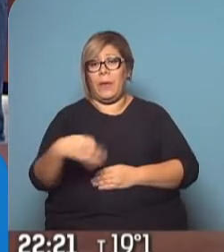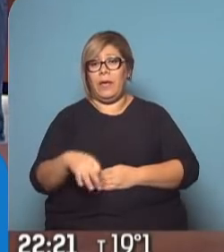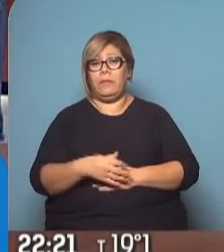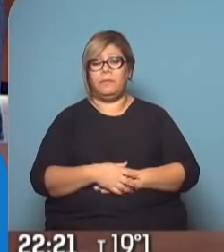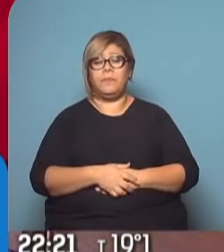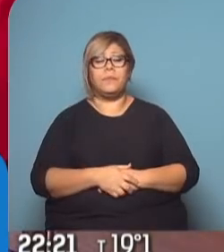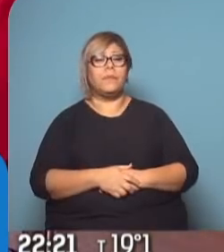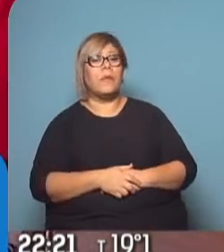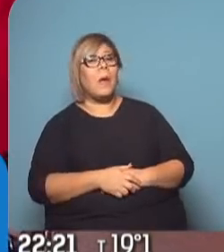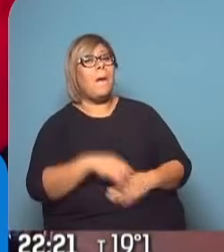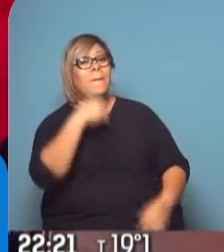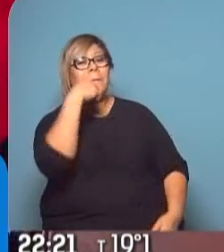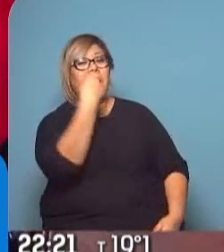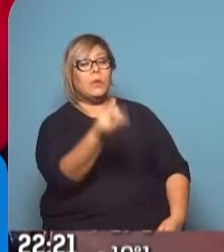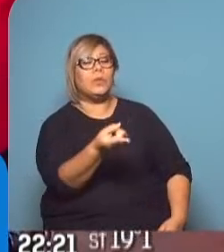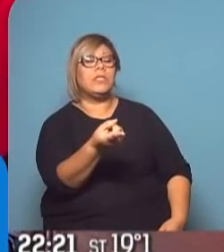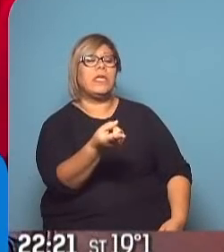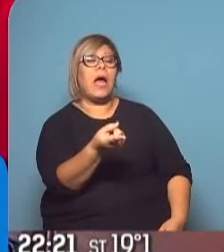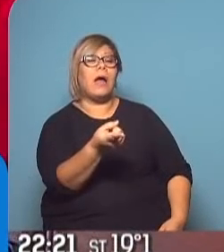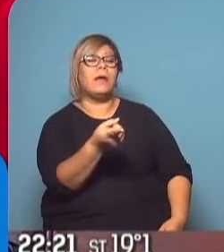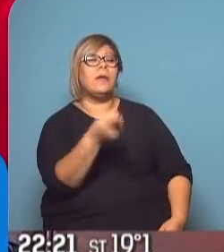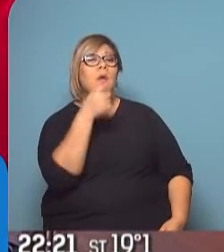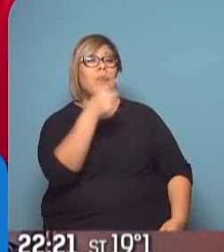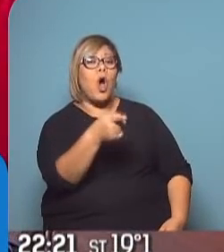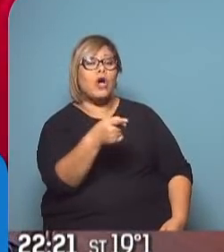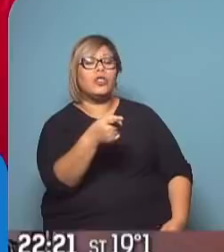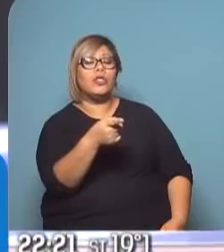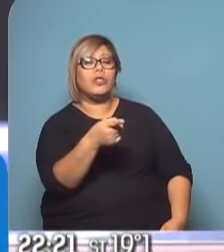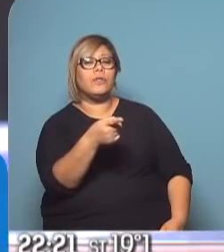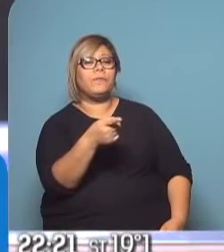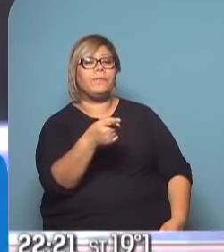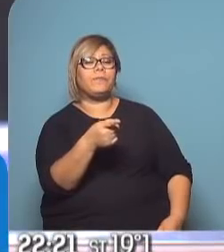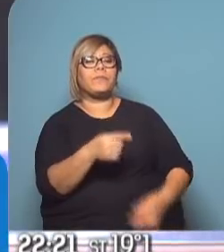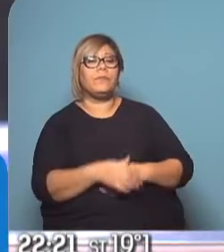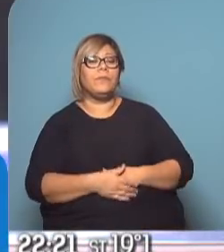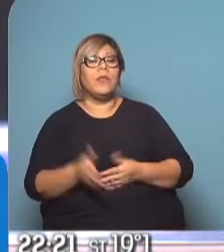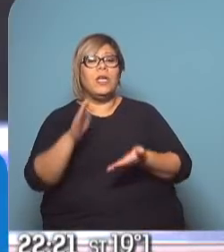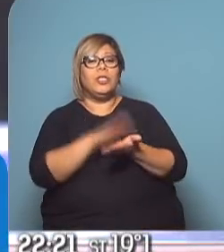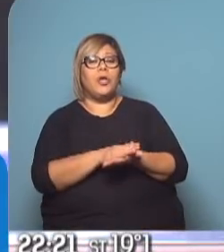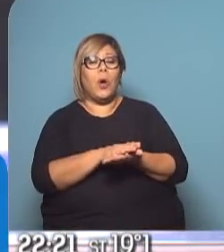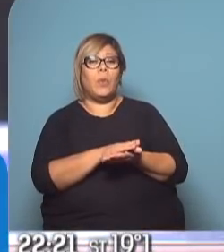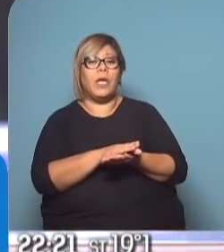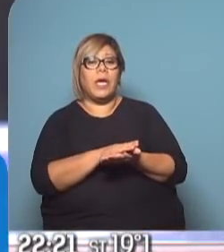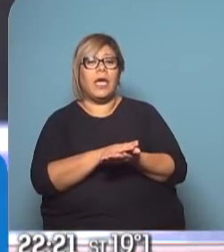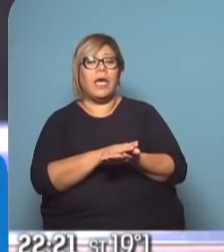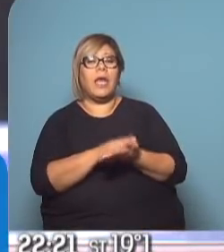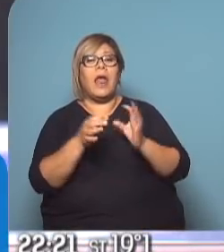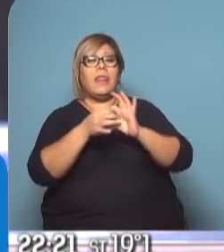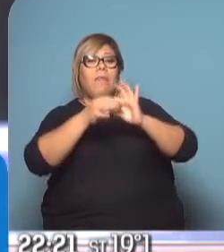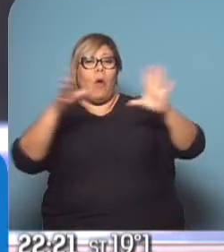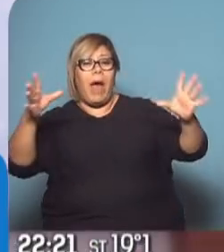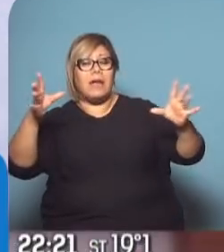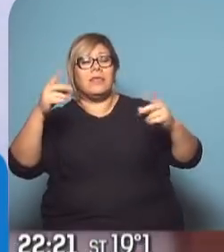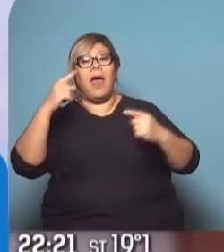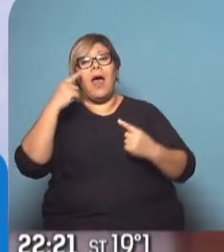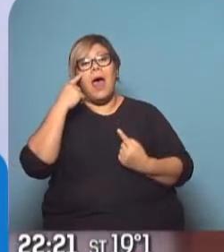Santiago, ¿cómo analizás las diferencias que hay en la manera de actuar en lo que hace a la diplomacia, el reconocimiento